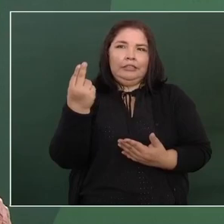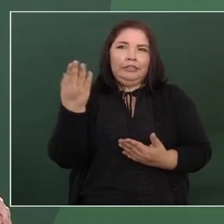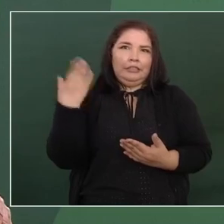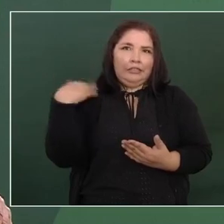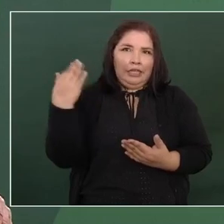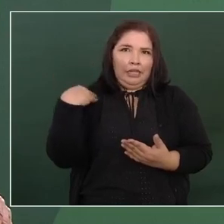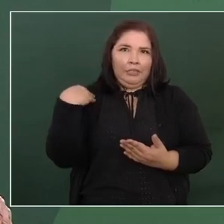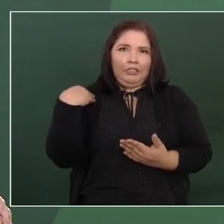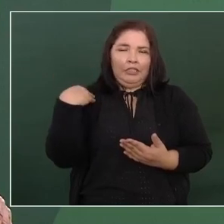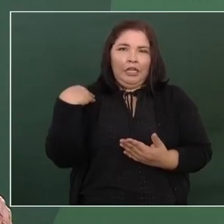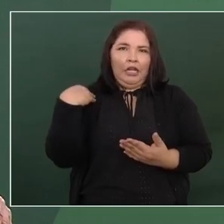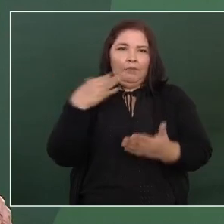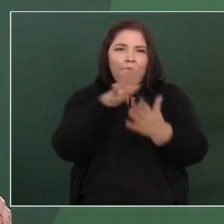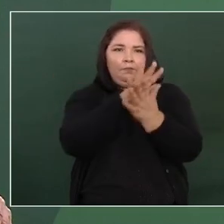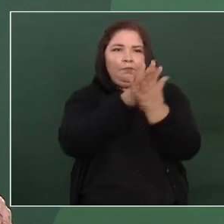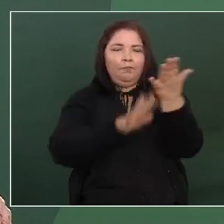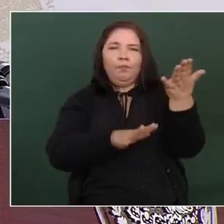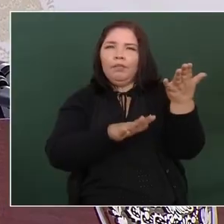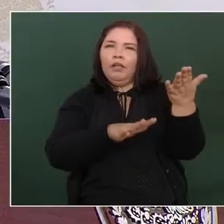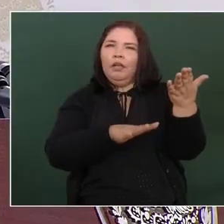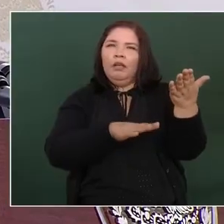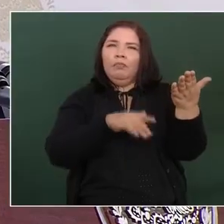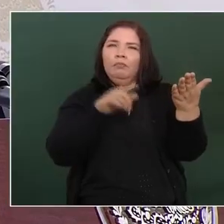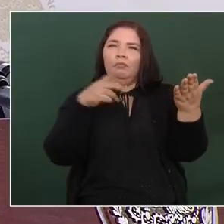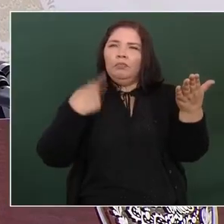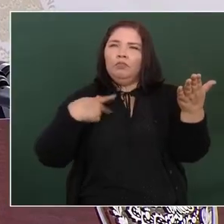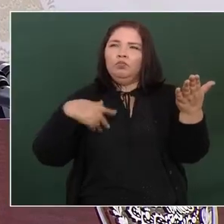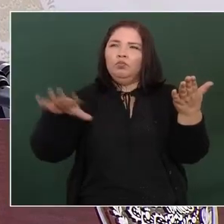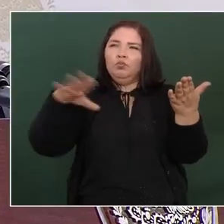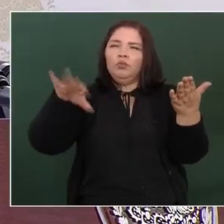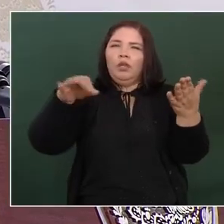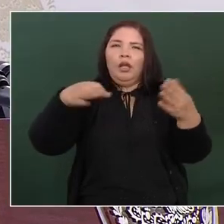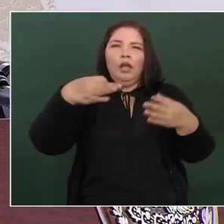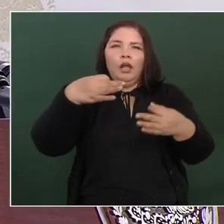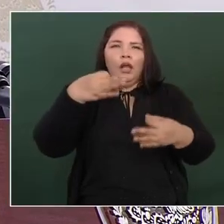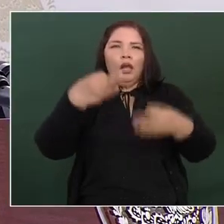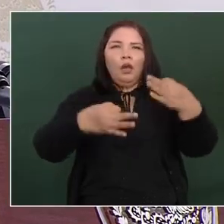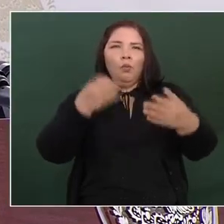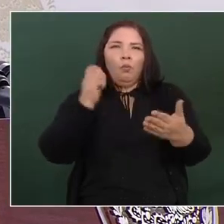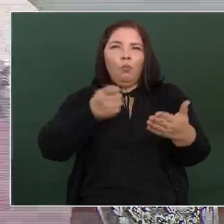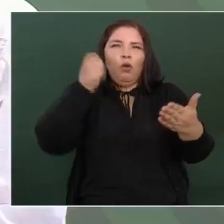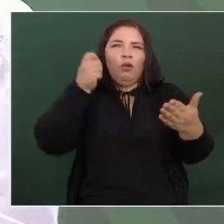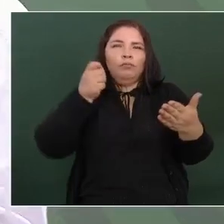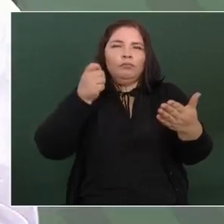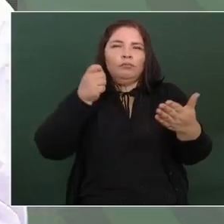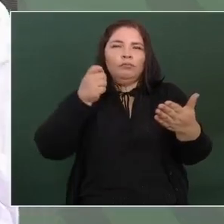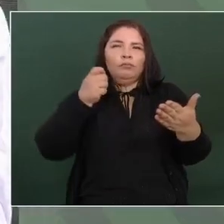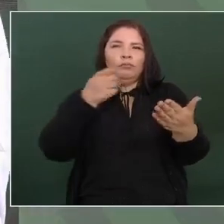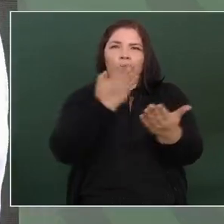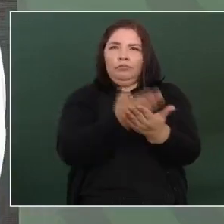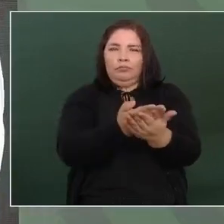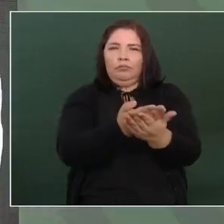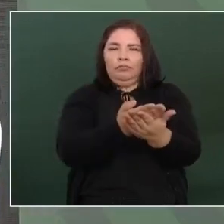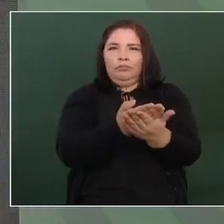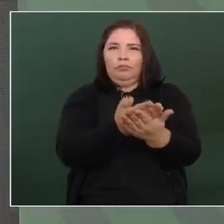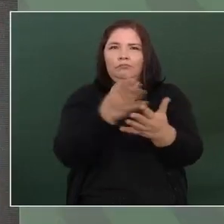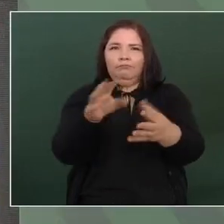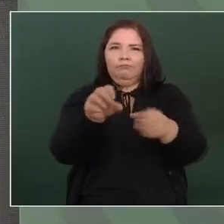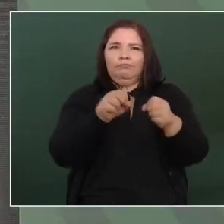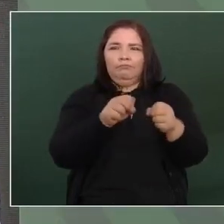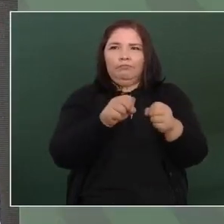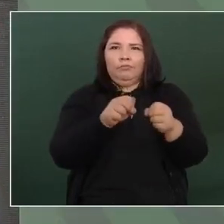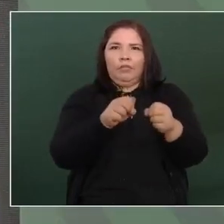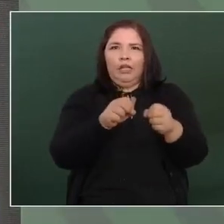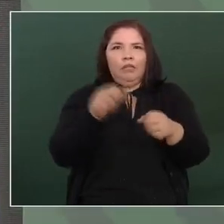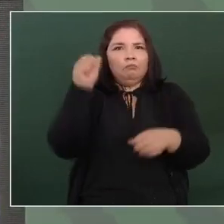las órdenes de aprehensión a los jueces. Se me puede decir, es que así